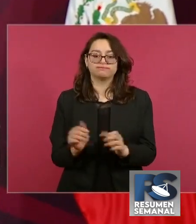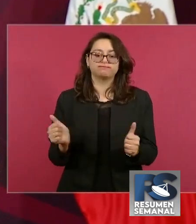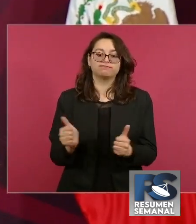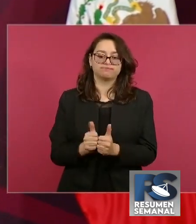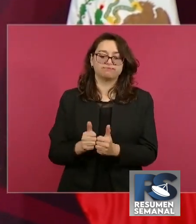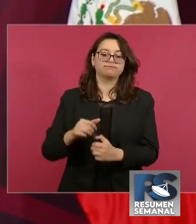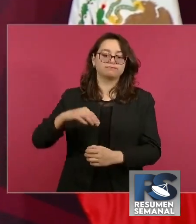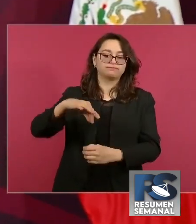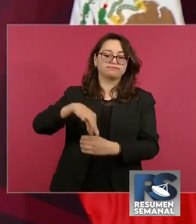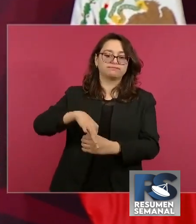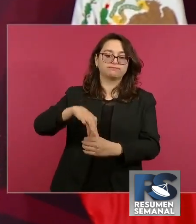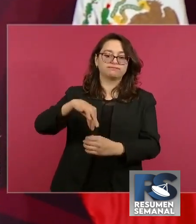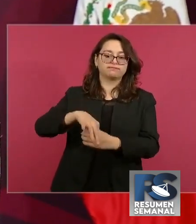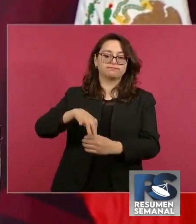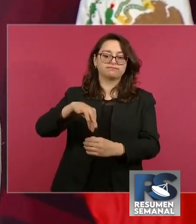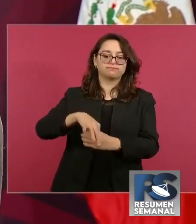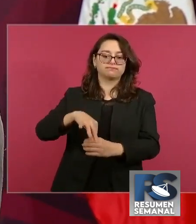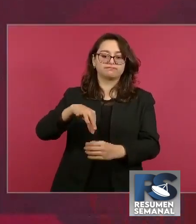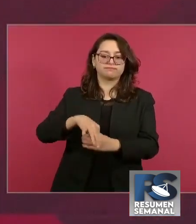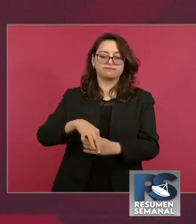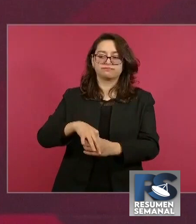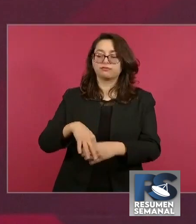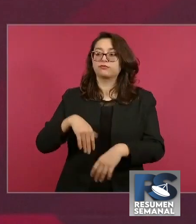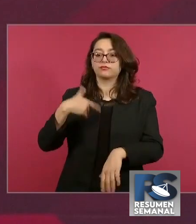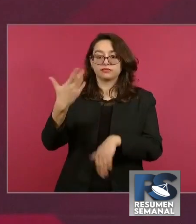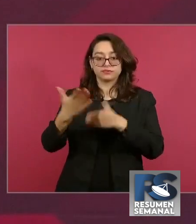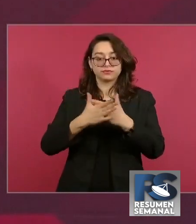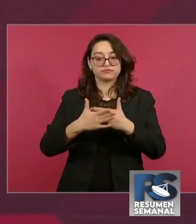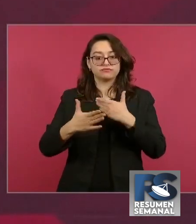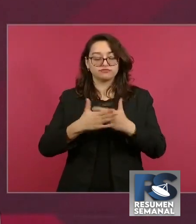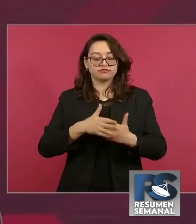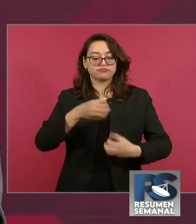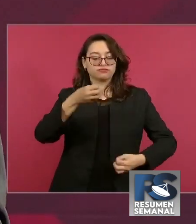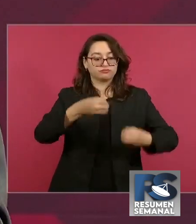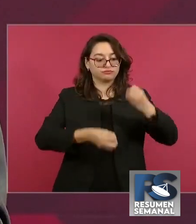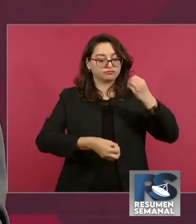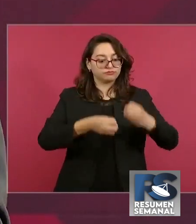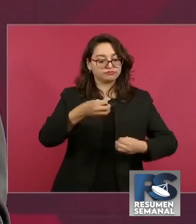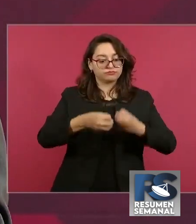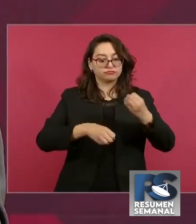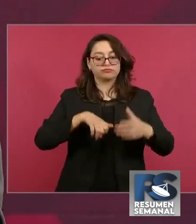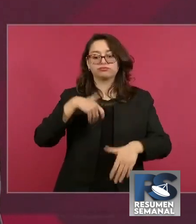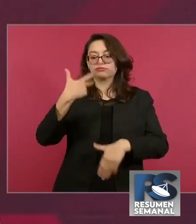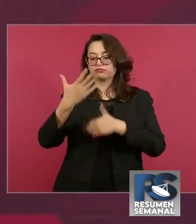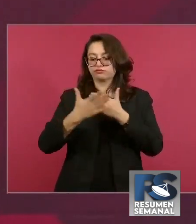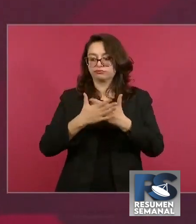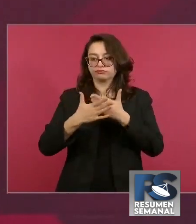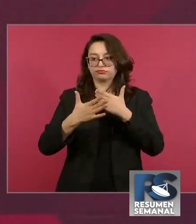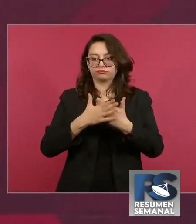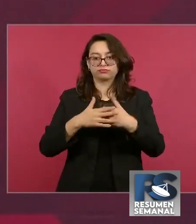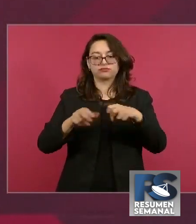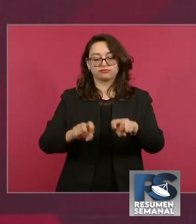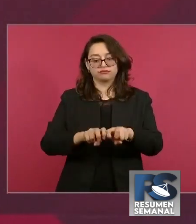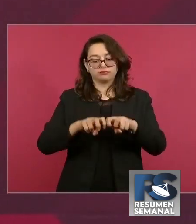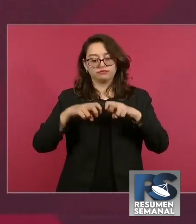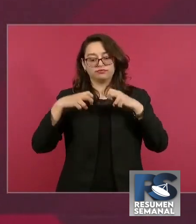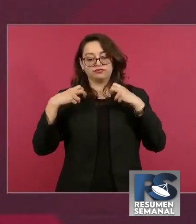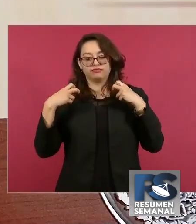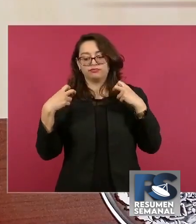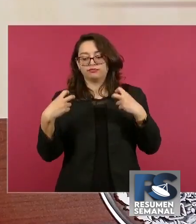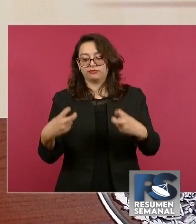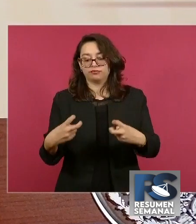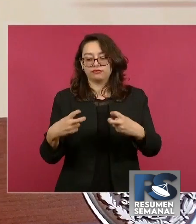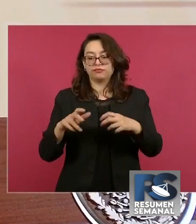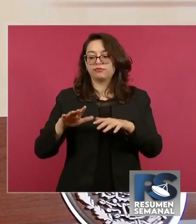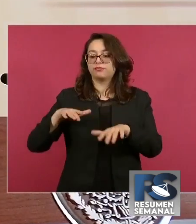método democrático, que el pueblo elija a los jueces, que el pueblo elija